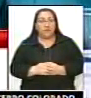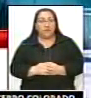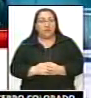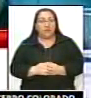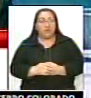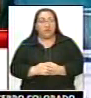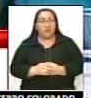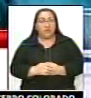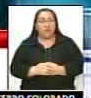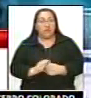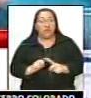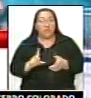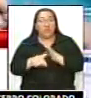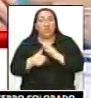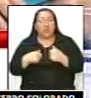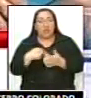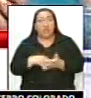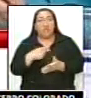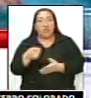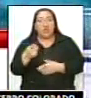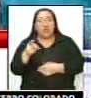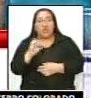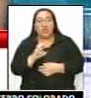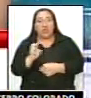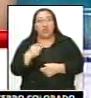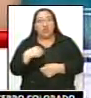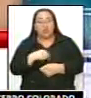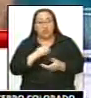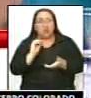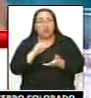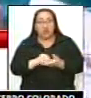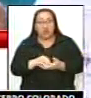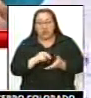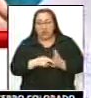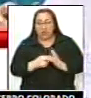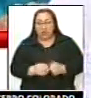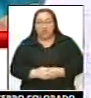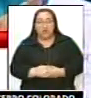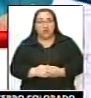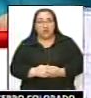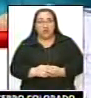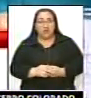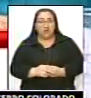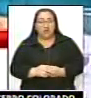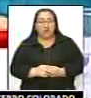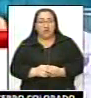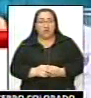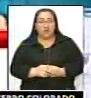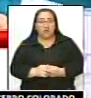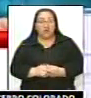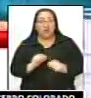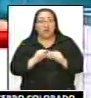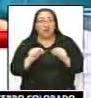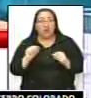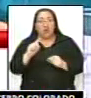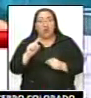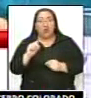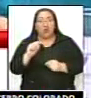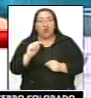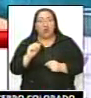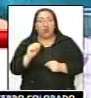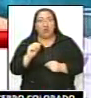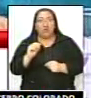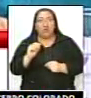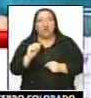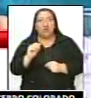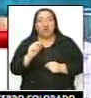dólares. Entonces, precisamente por eso es que nosotros estamos poniendo este párrafo 3.3, que nos permita, ante una